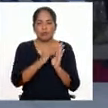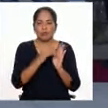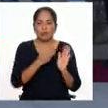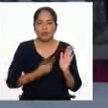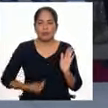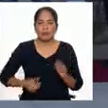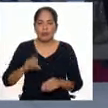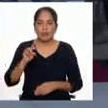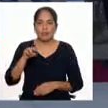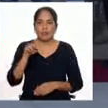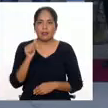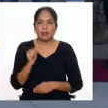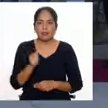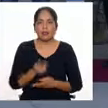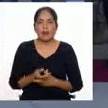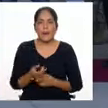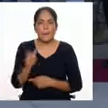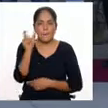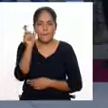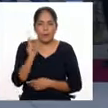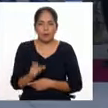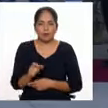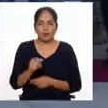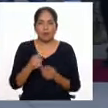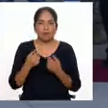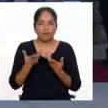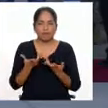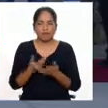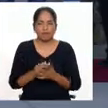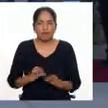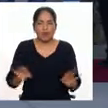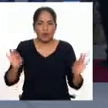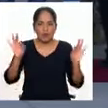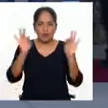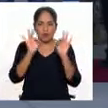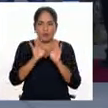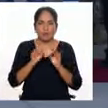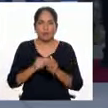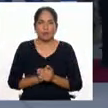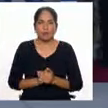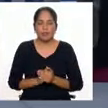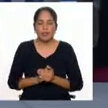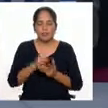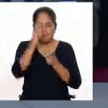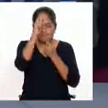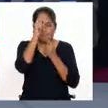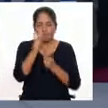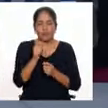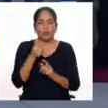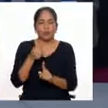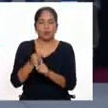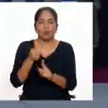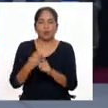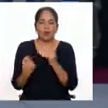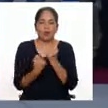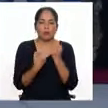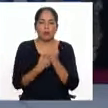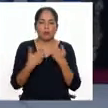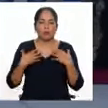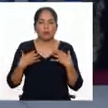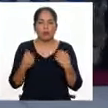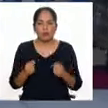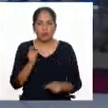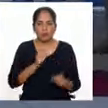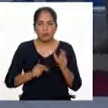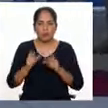Boluarte. Dina Ercilia Boluarte Segarra, como expresión y reconocimiento por su invaluable apoyo a la salud de la población